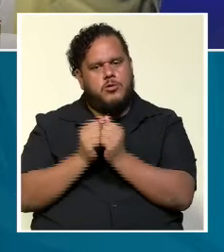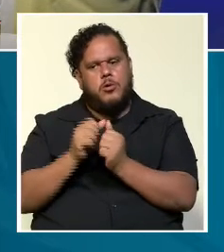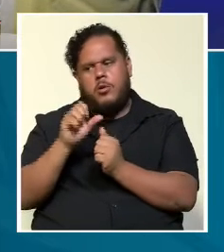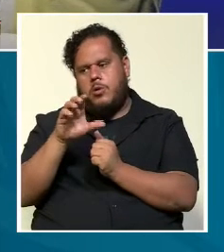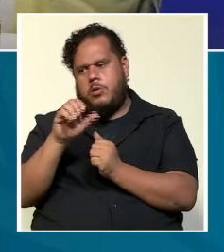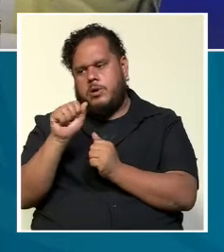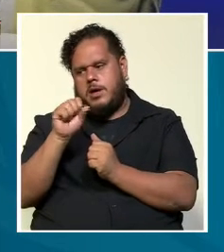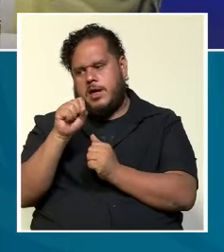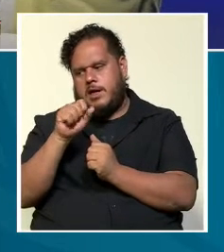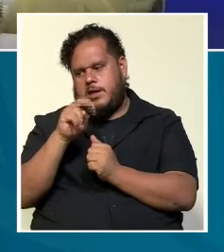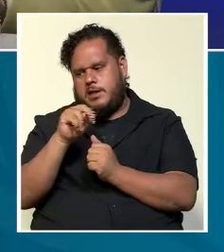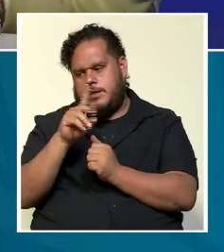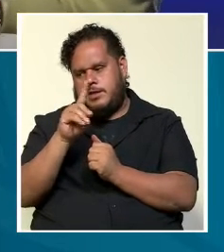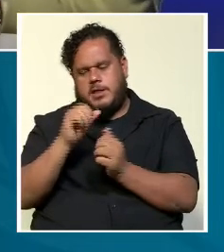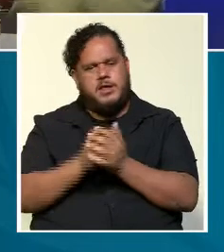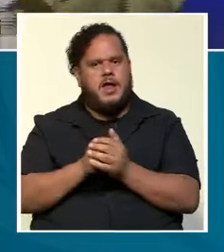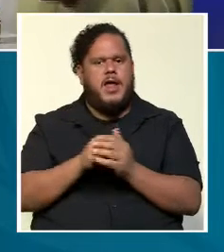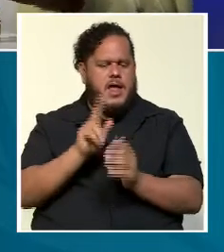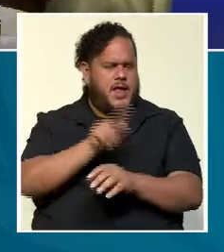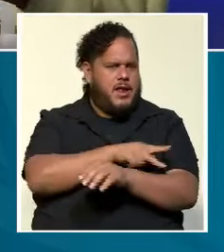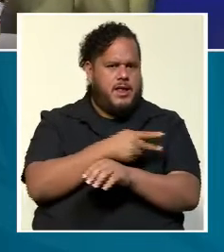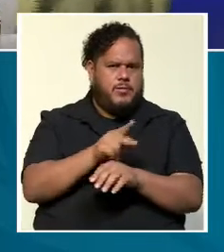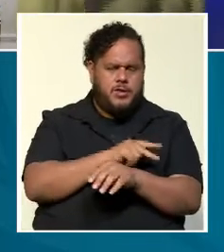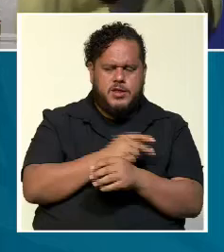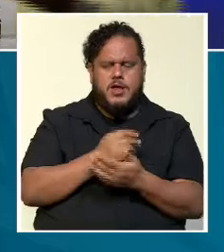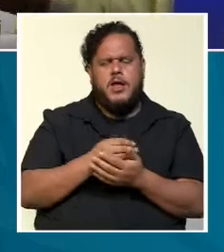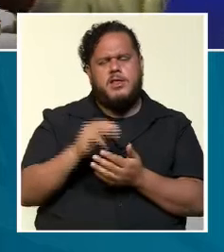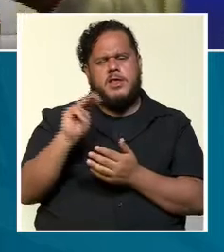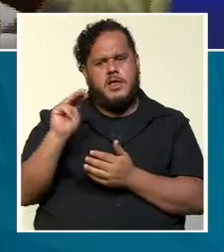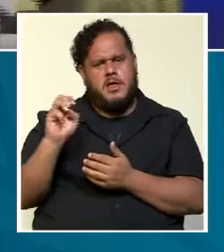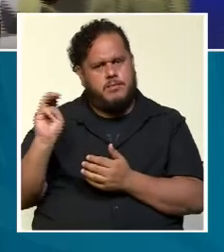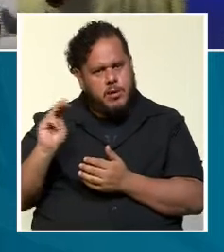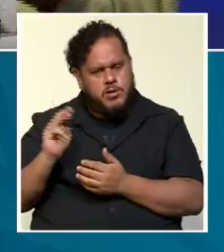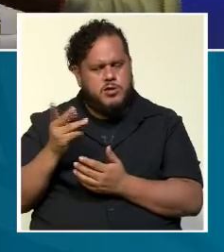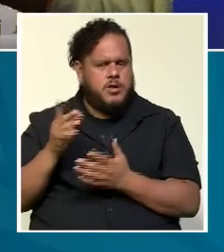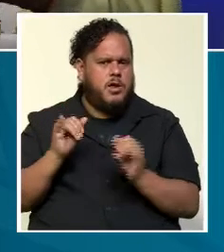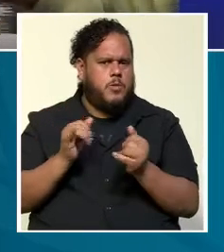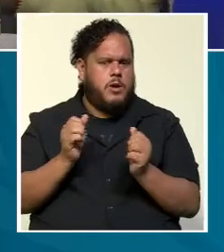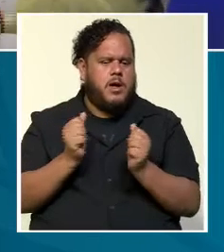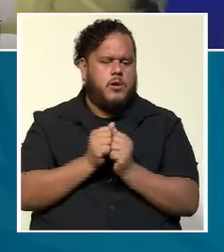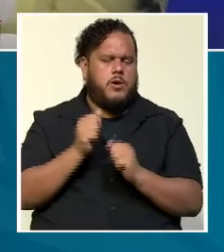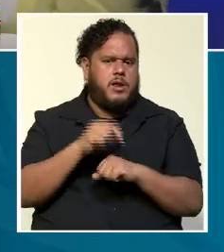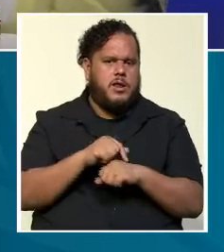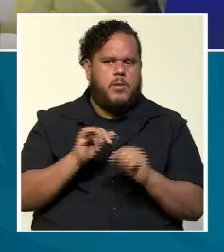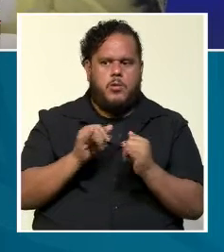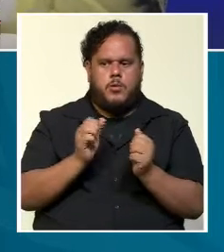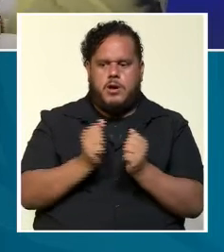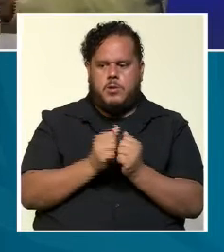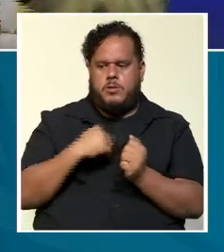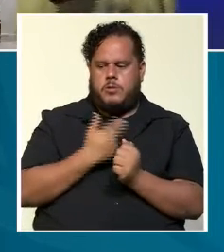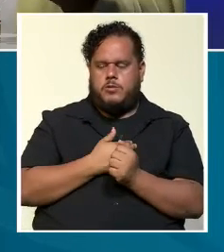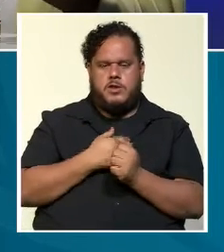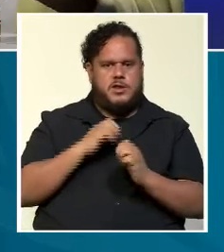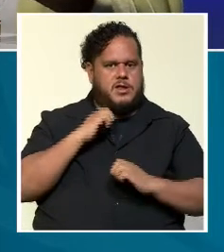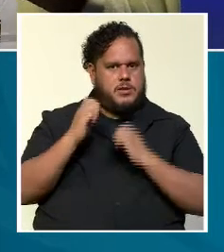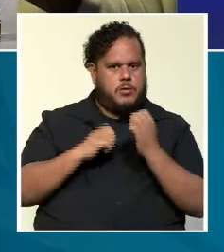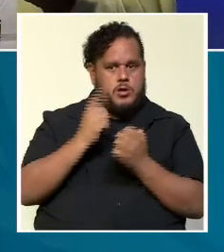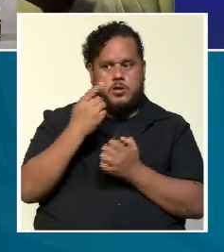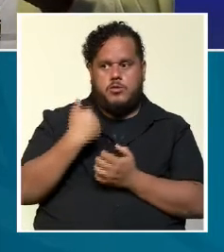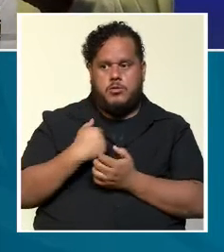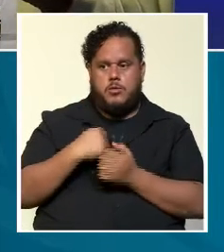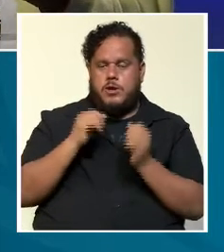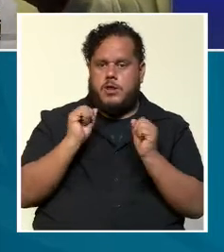es eso, la poesía de Mauricio juega con el tiempo, juega y con nuestras emociones también, porque es un tipo que